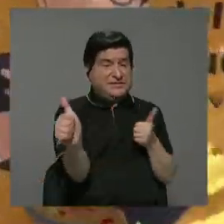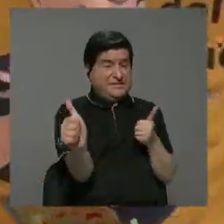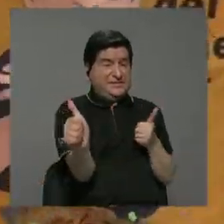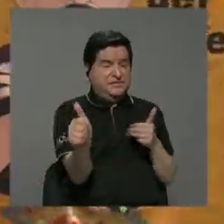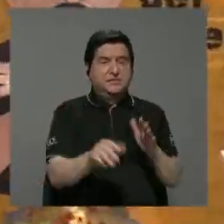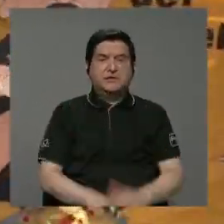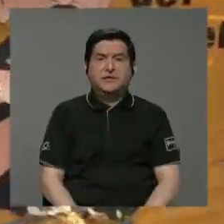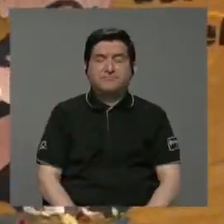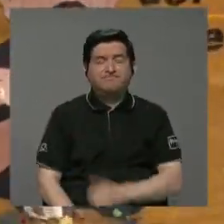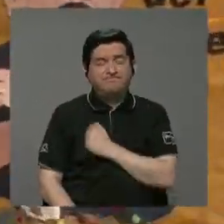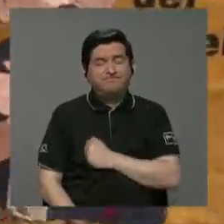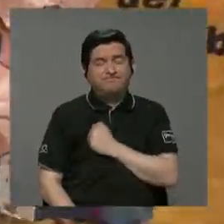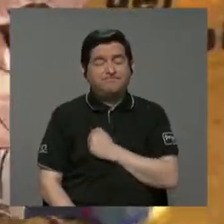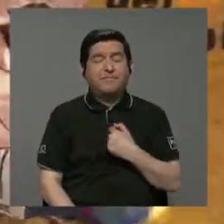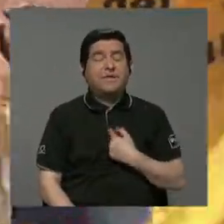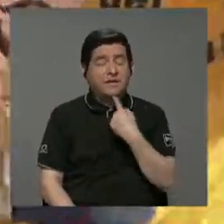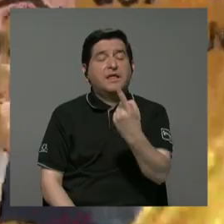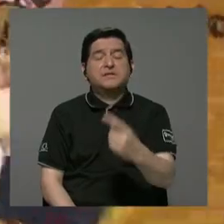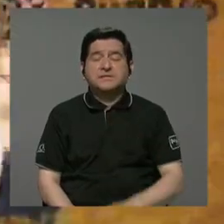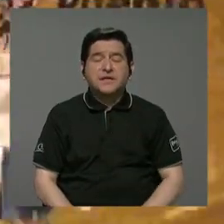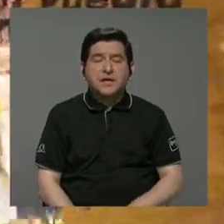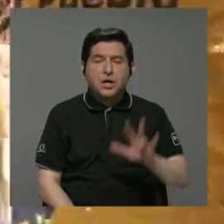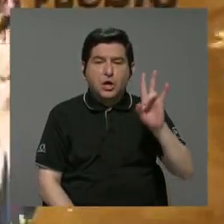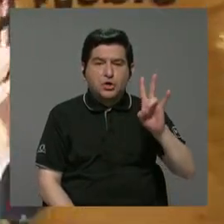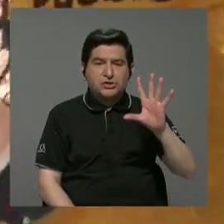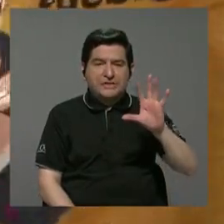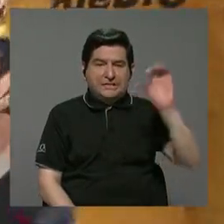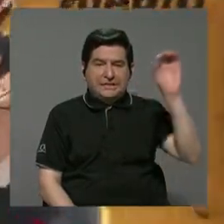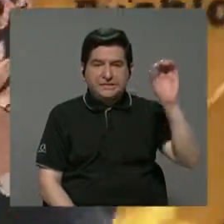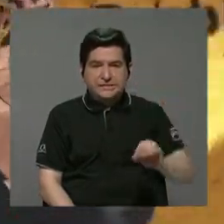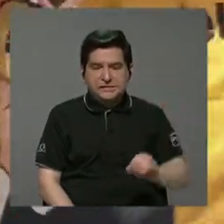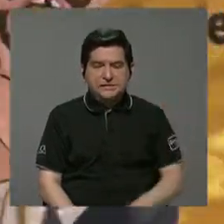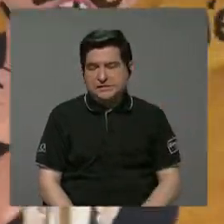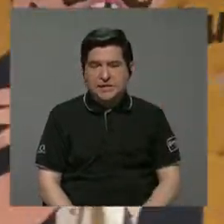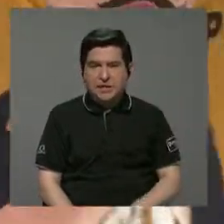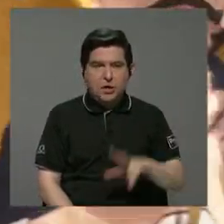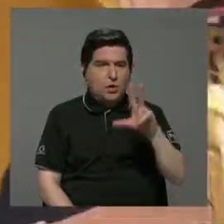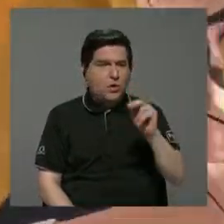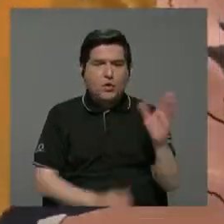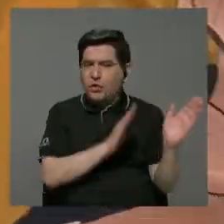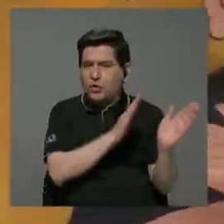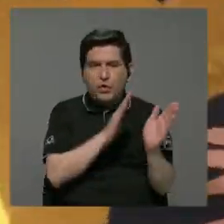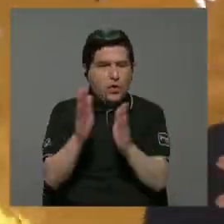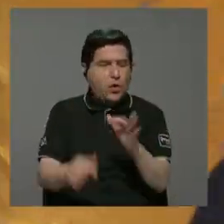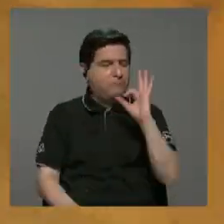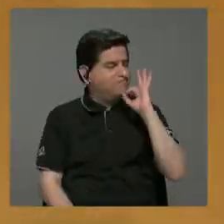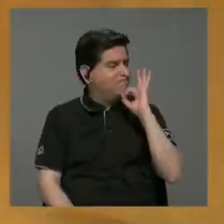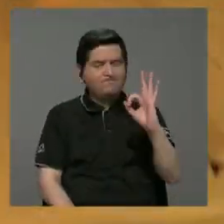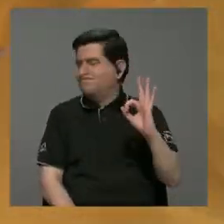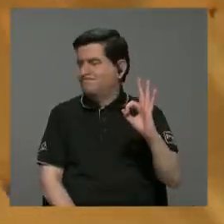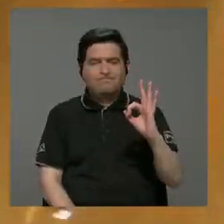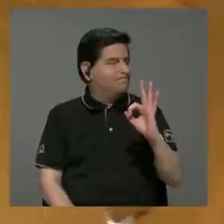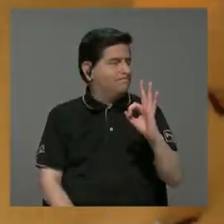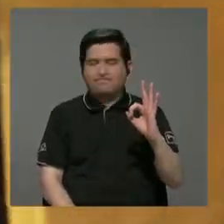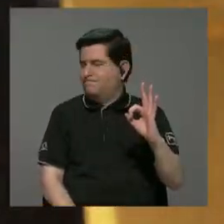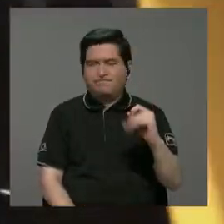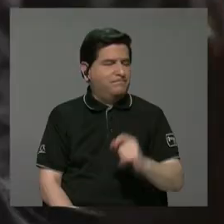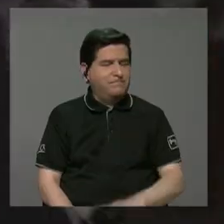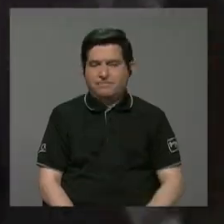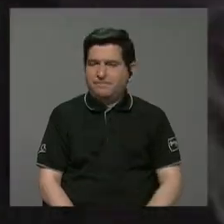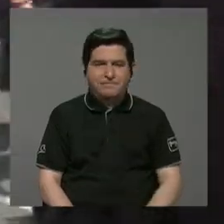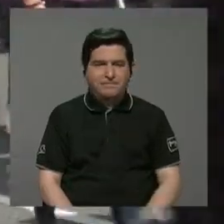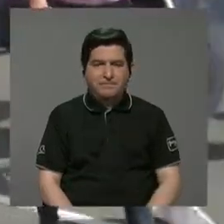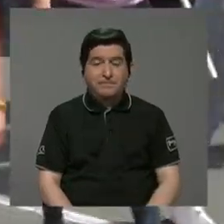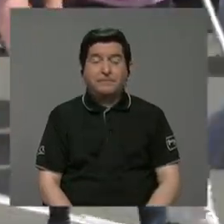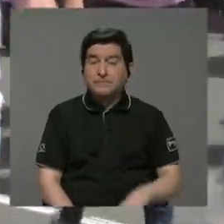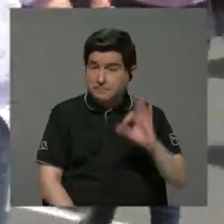Lo siento, pero tengo que decirlo. El 75% no se forma bien. Sí. ¿Ok?